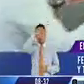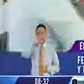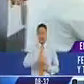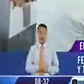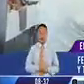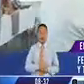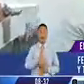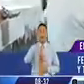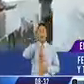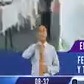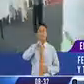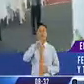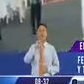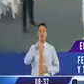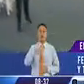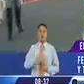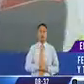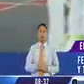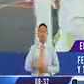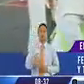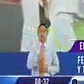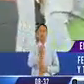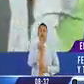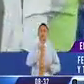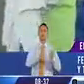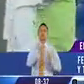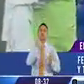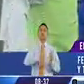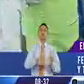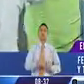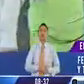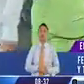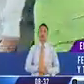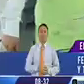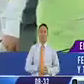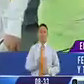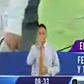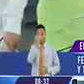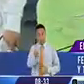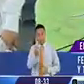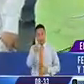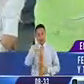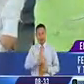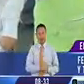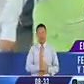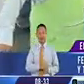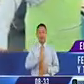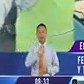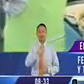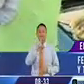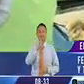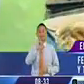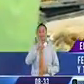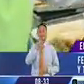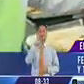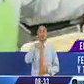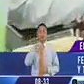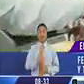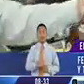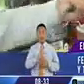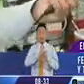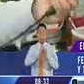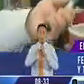el menudo, tenemos el vecino. Vecino, ¿qué nomás vende usted? ¿Qué cosa tan rica? Muy buenos días, mi nombre es Cristian Salazar. Les hacemos la